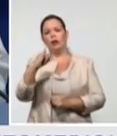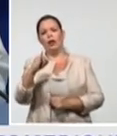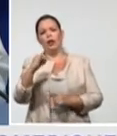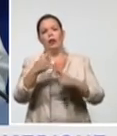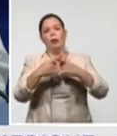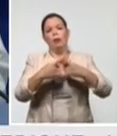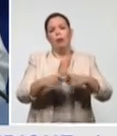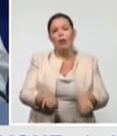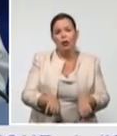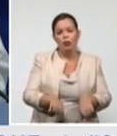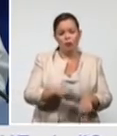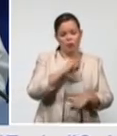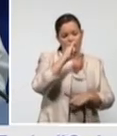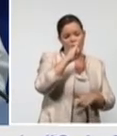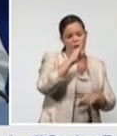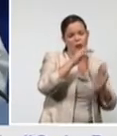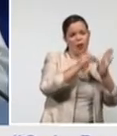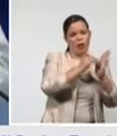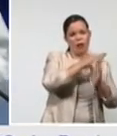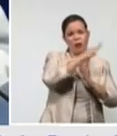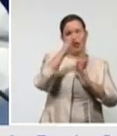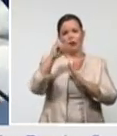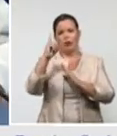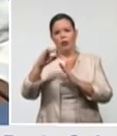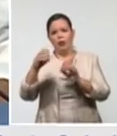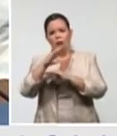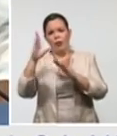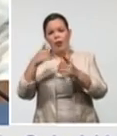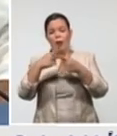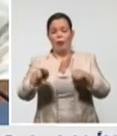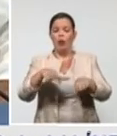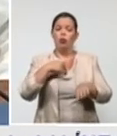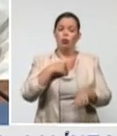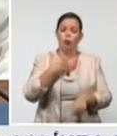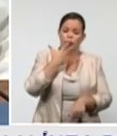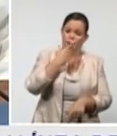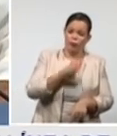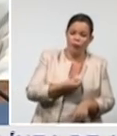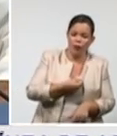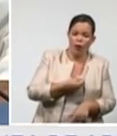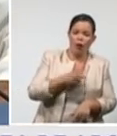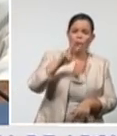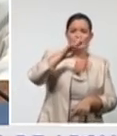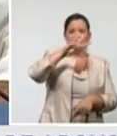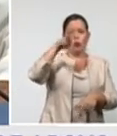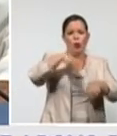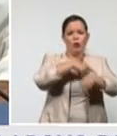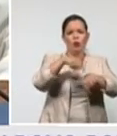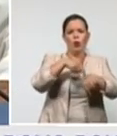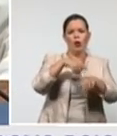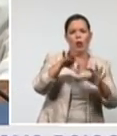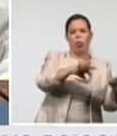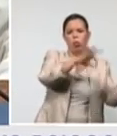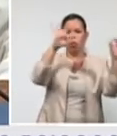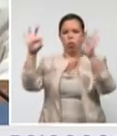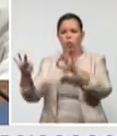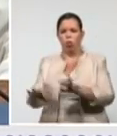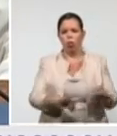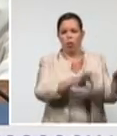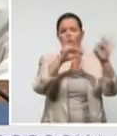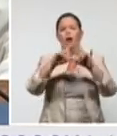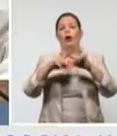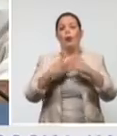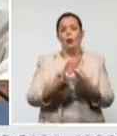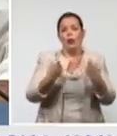horas del día, por el riesgo que hay de transmisión de la enfermedad. Hasta aquí nuestra información, Héctor, no